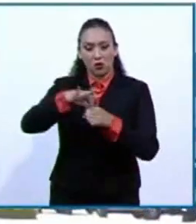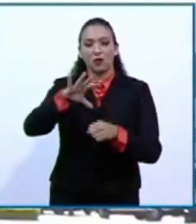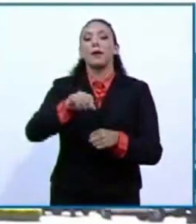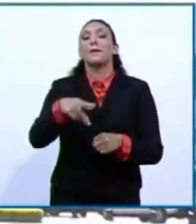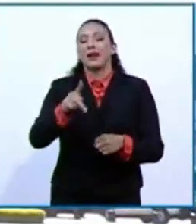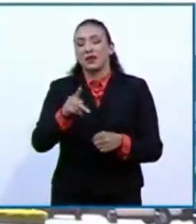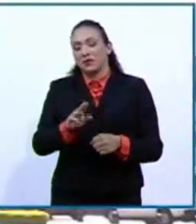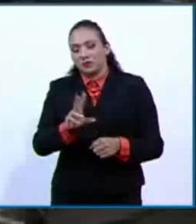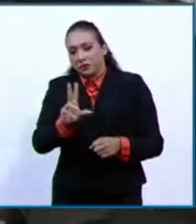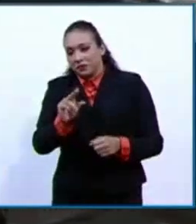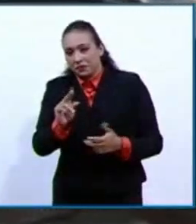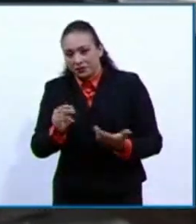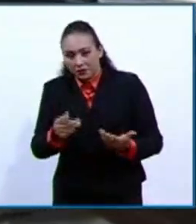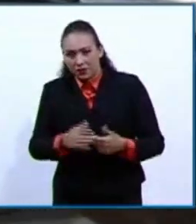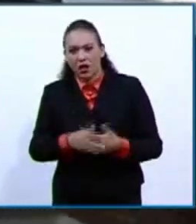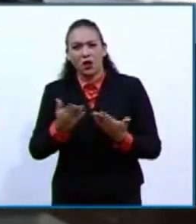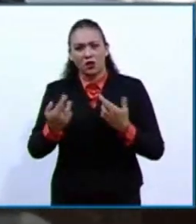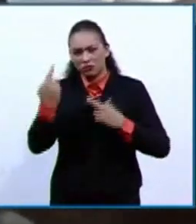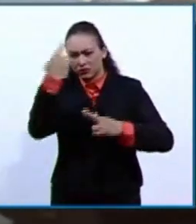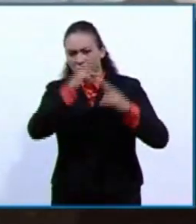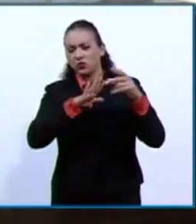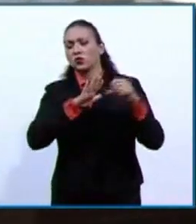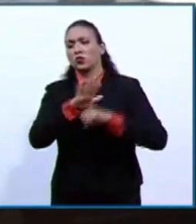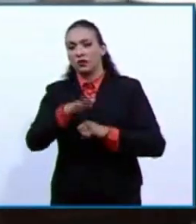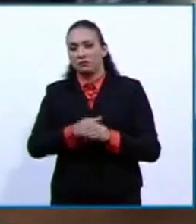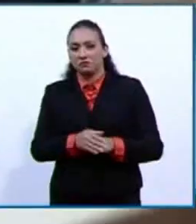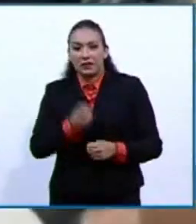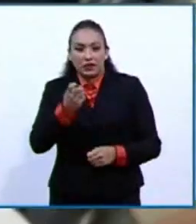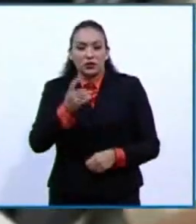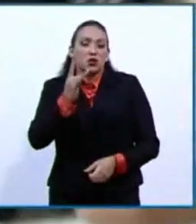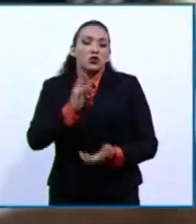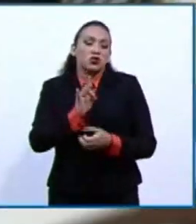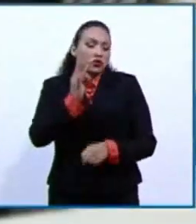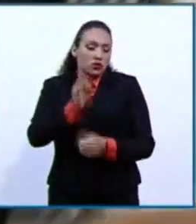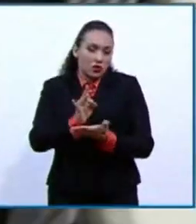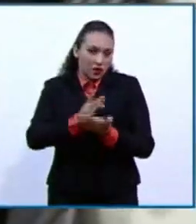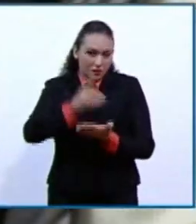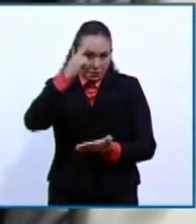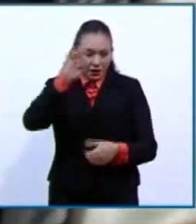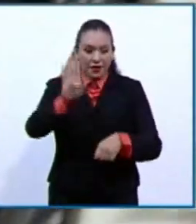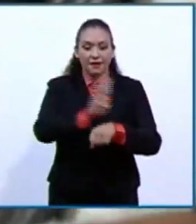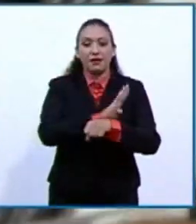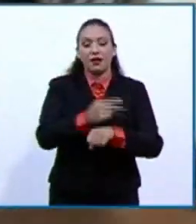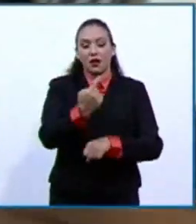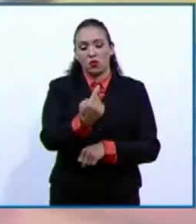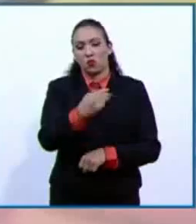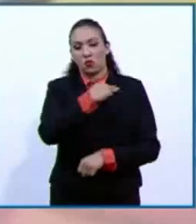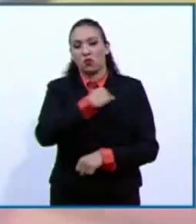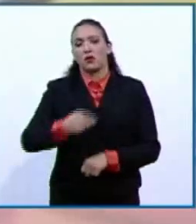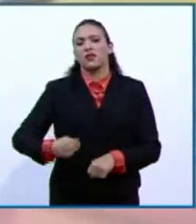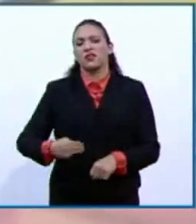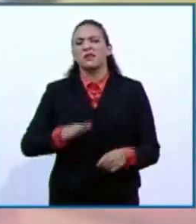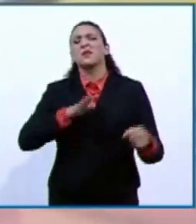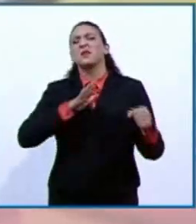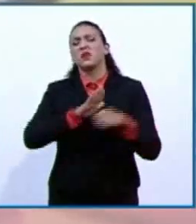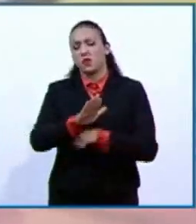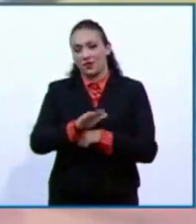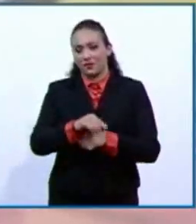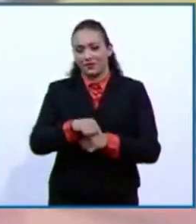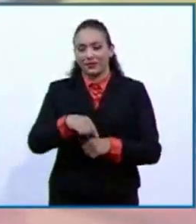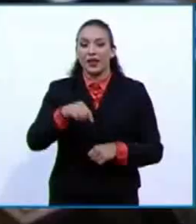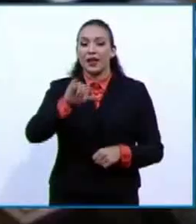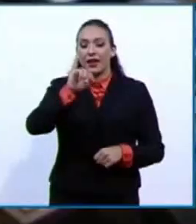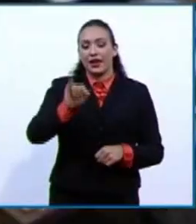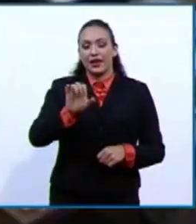sobreinclusiva. Los efectos de esta resolución solo benefician al municipio que presentó la controversia, que en este caso fue el Ayuntamiento